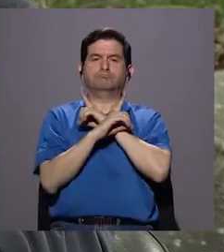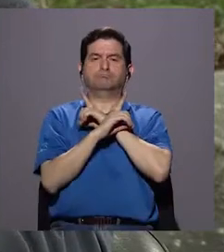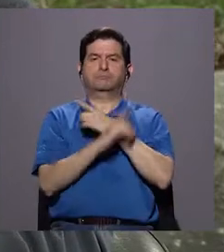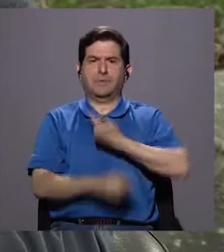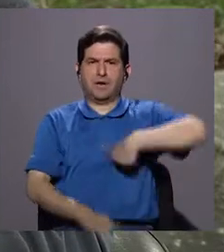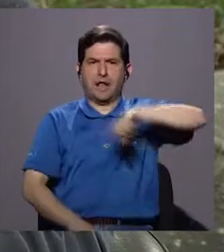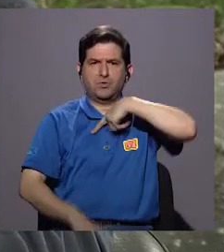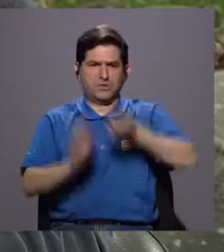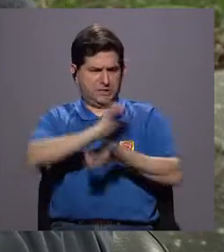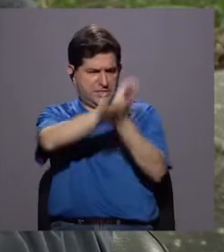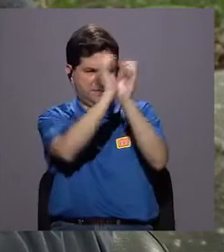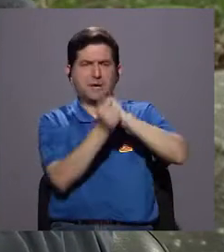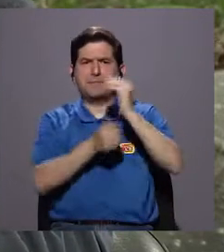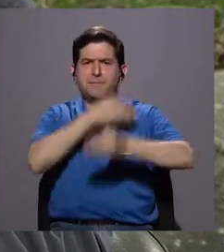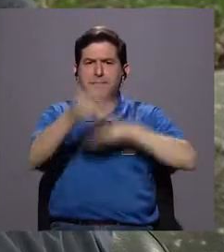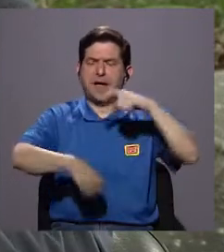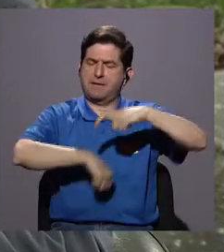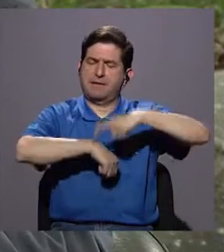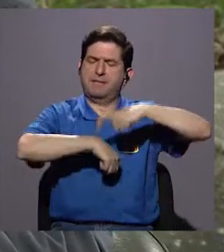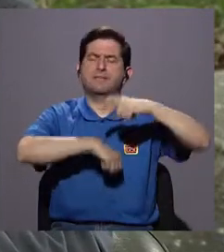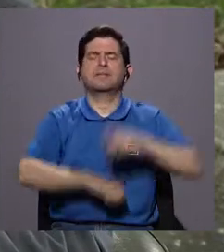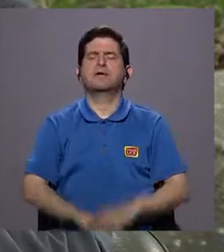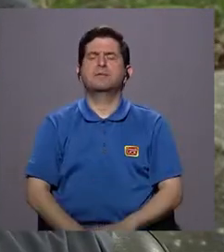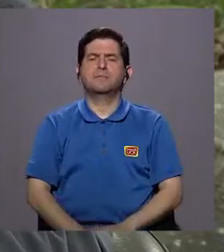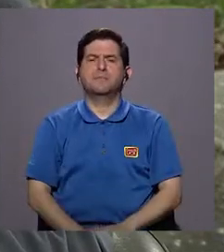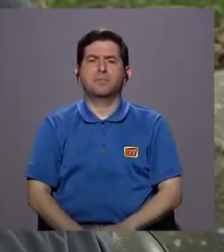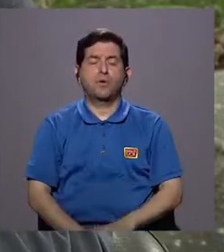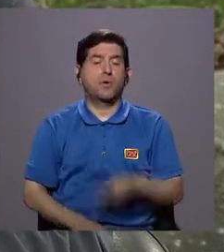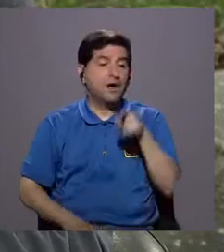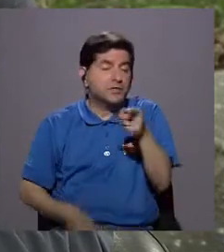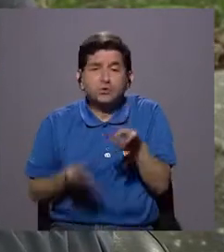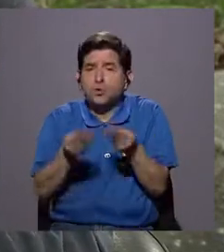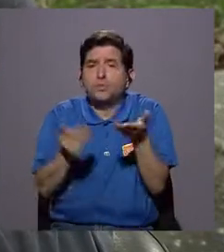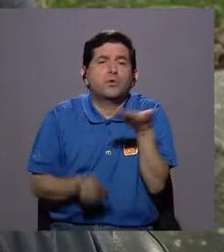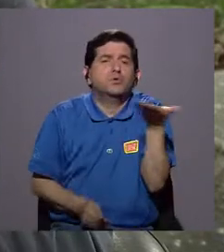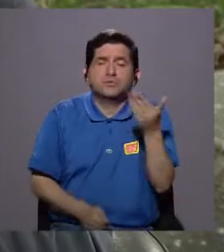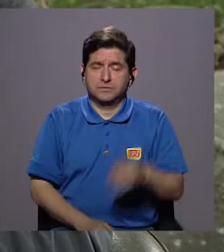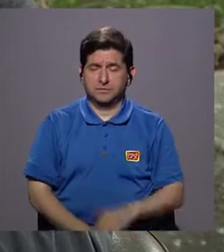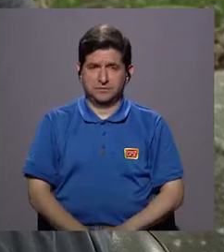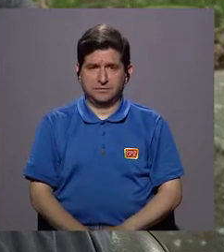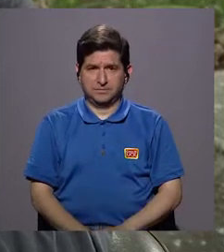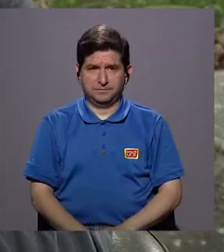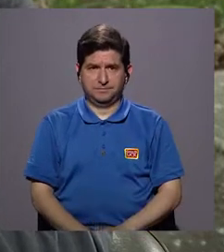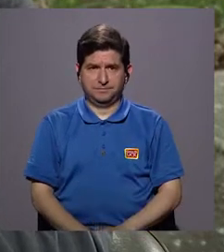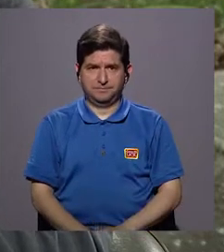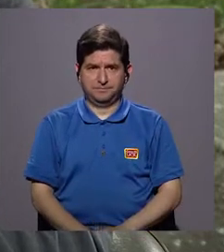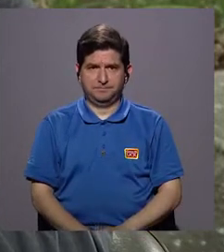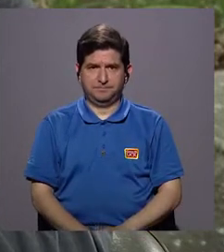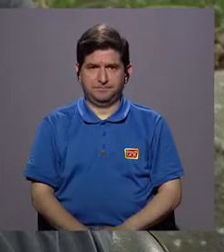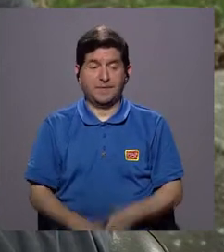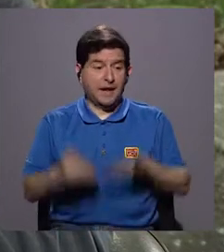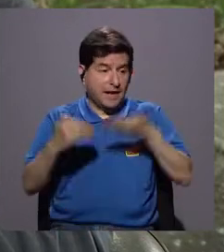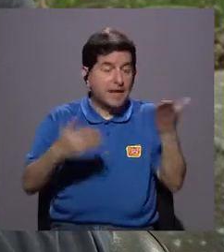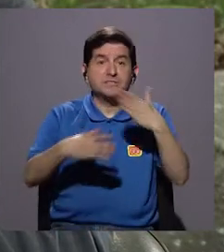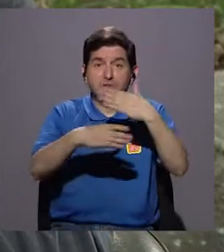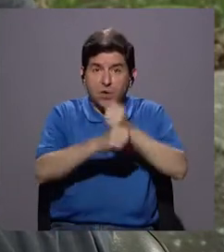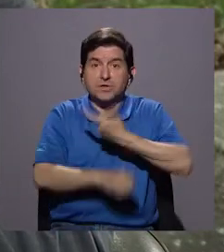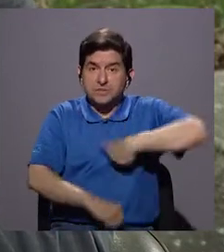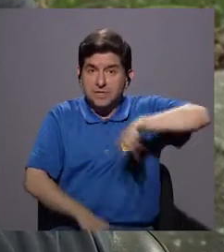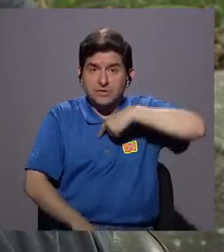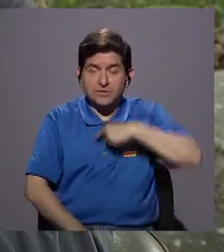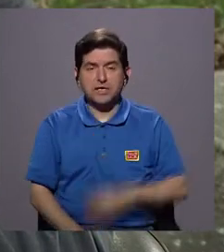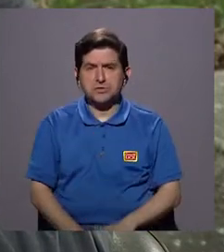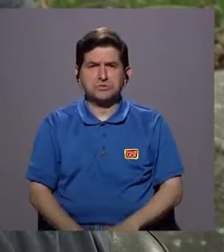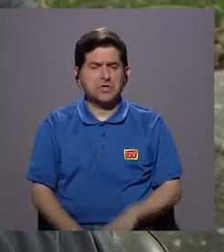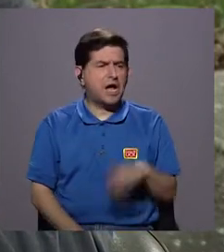nuestras defensas van cambiando con el proceso del tiempo. Esto que provoca, por un lado, que entonces las cosas que hacemos en edades